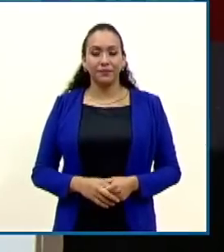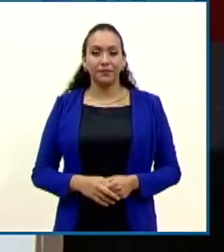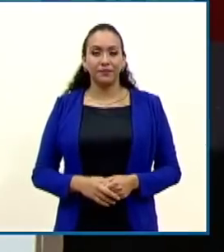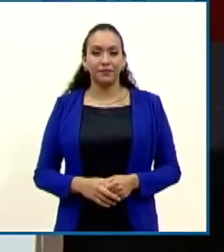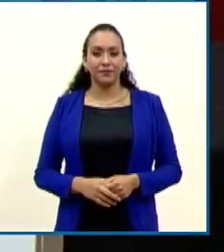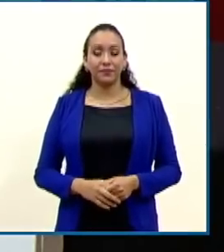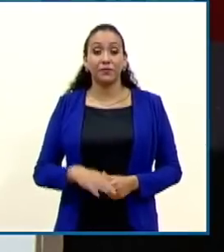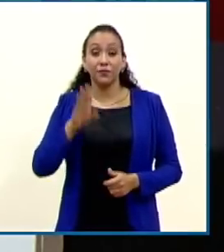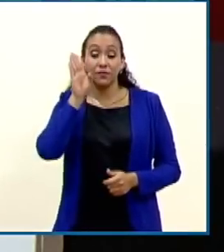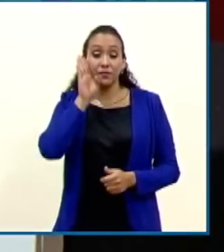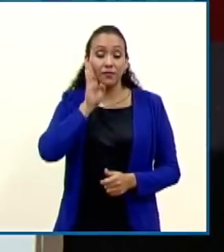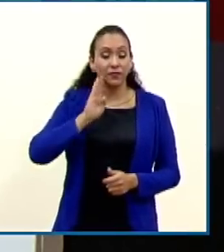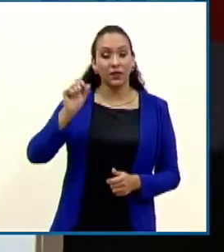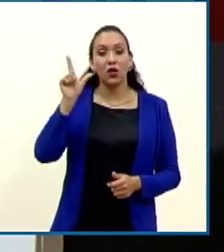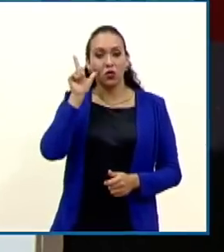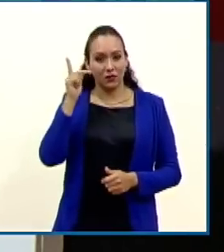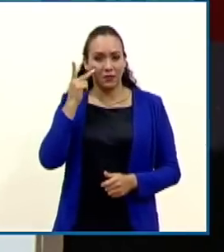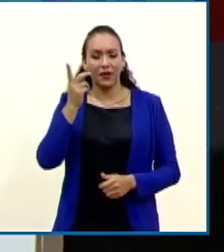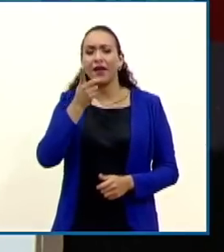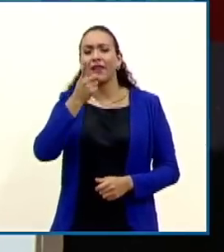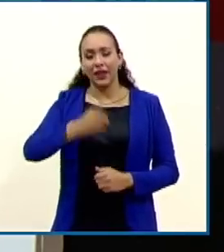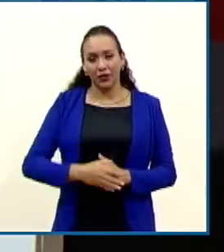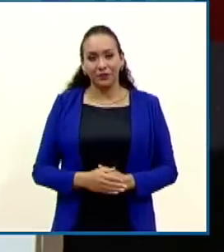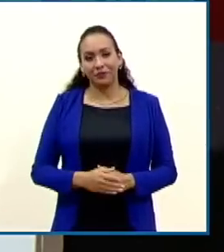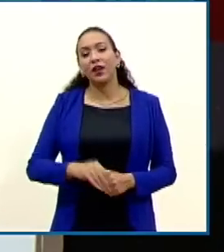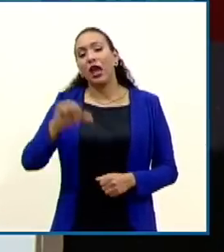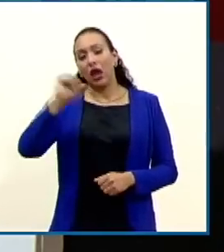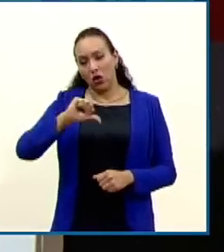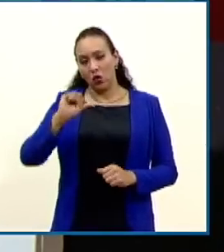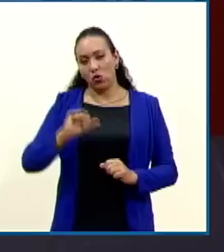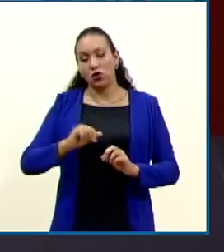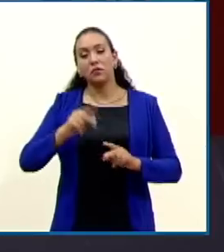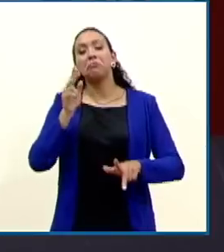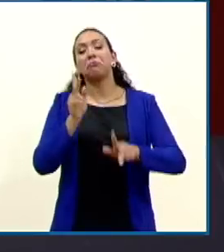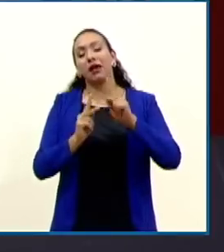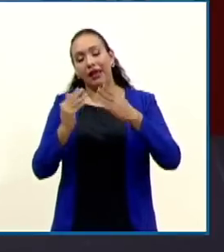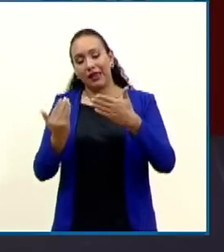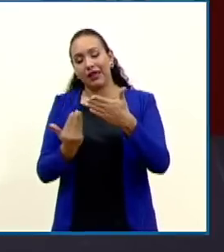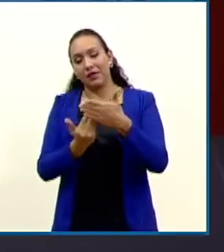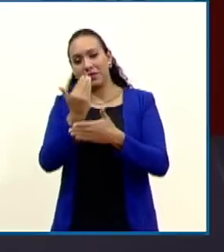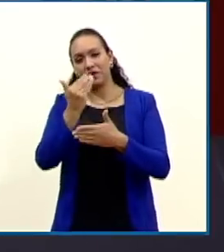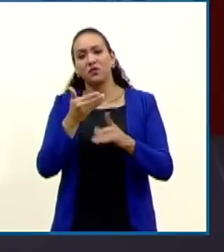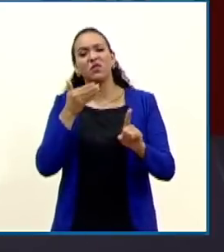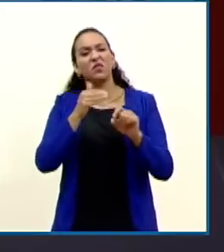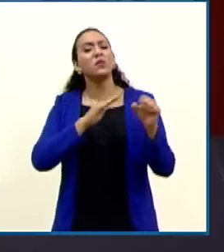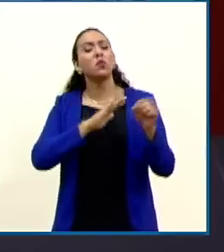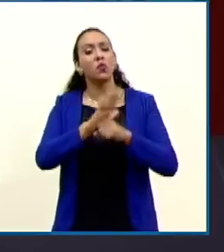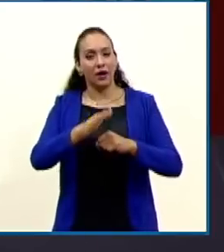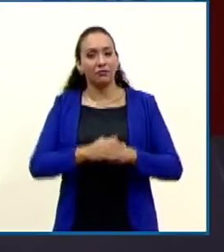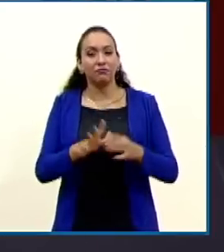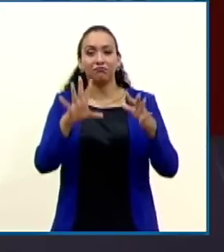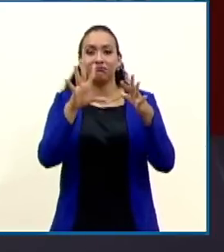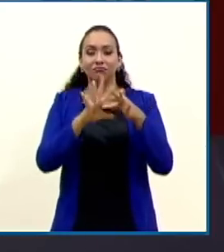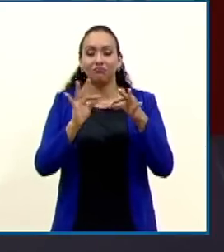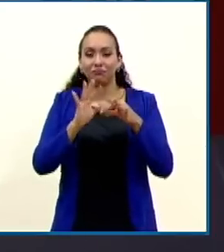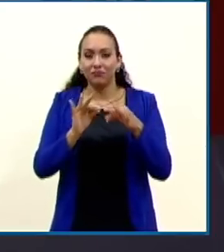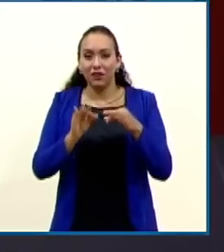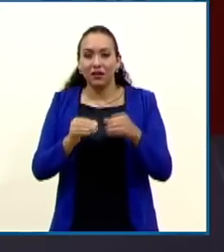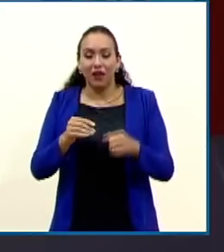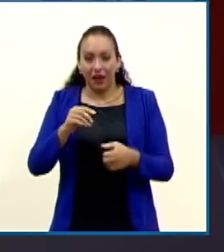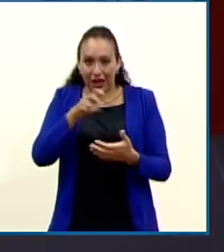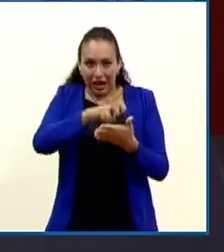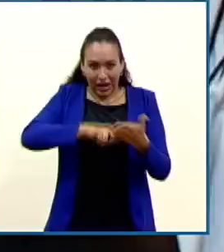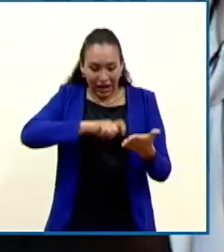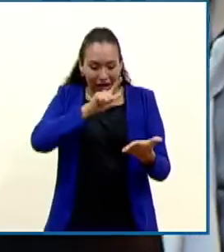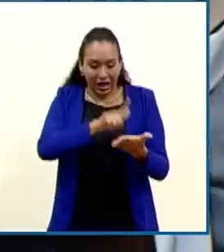La ministra presidenta explicó que el tema medular de este encuentro universitario se centra en los dilemas y desafíos de la reforma al